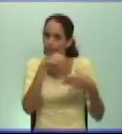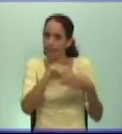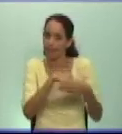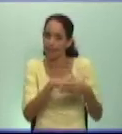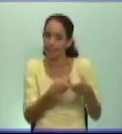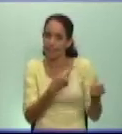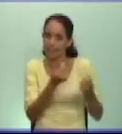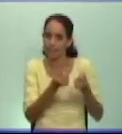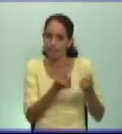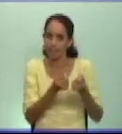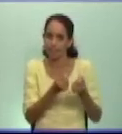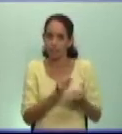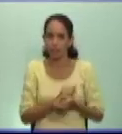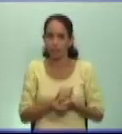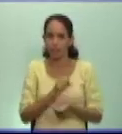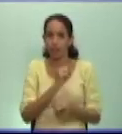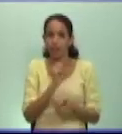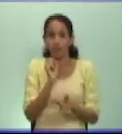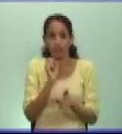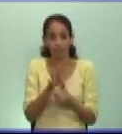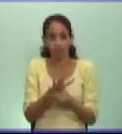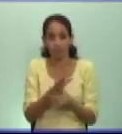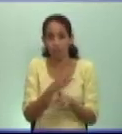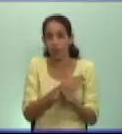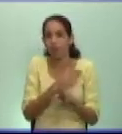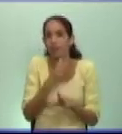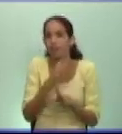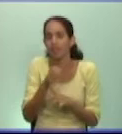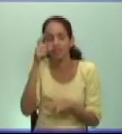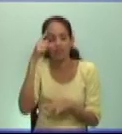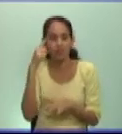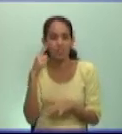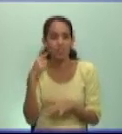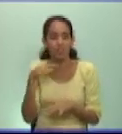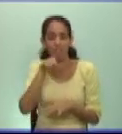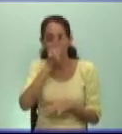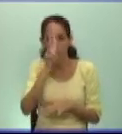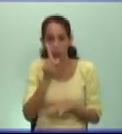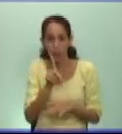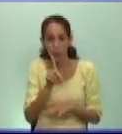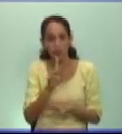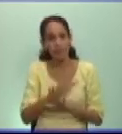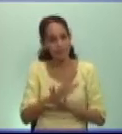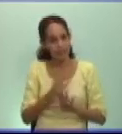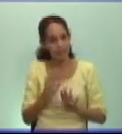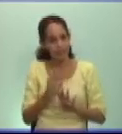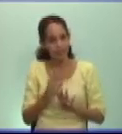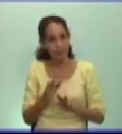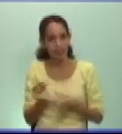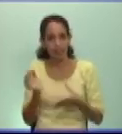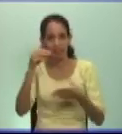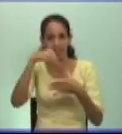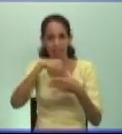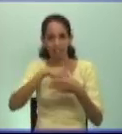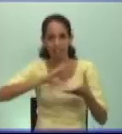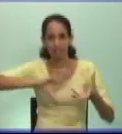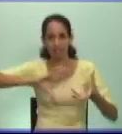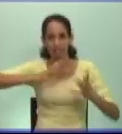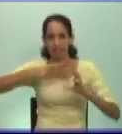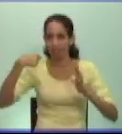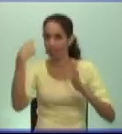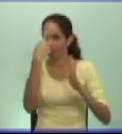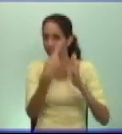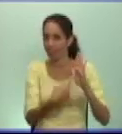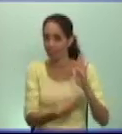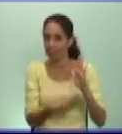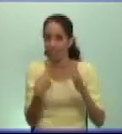años 90 y ya iniciado el siglo XXI, recuerden que la integración adquiere un carácter generalizador, y ustedes tienen el ALBA, que lo vimos